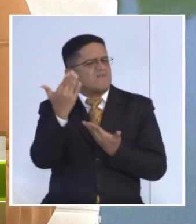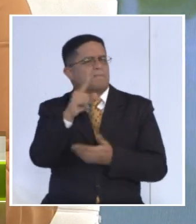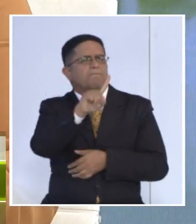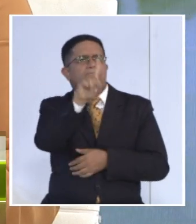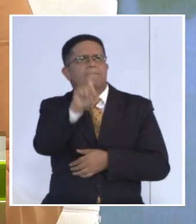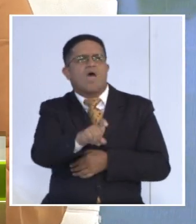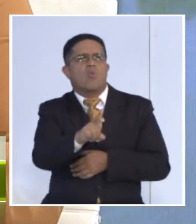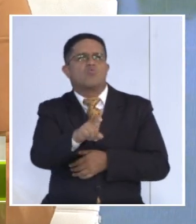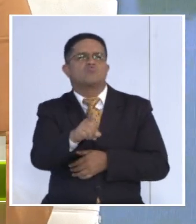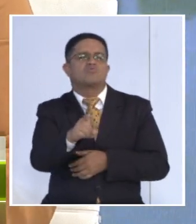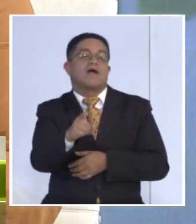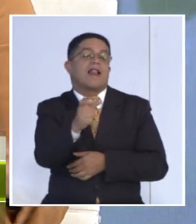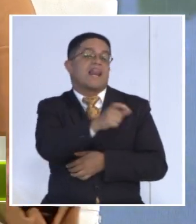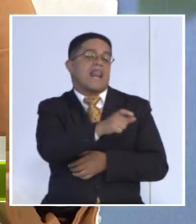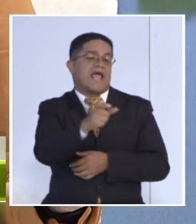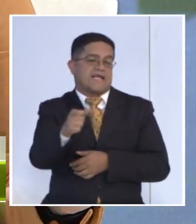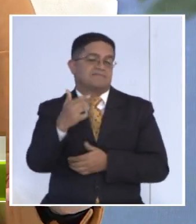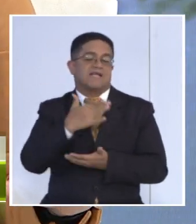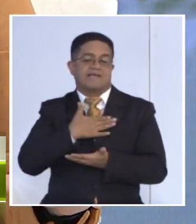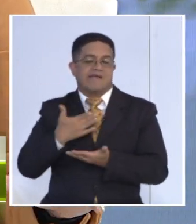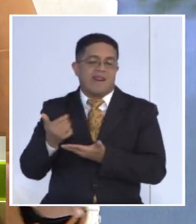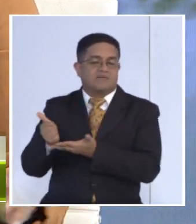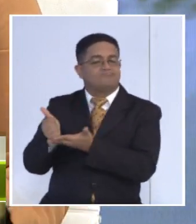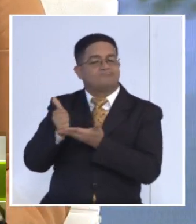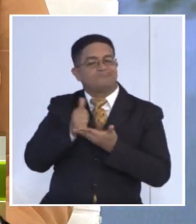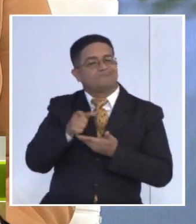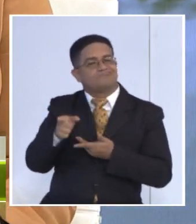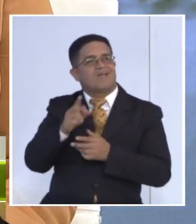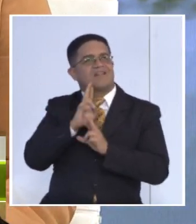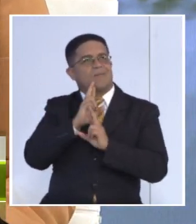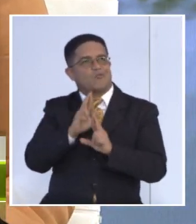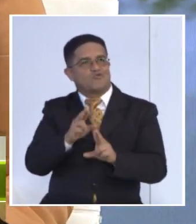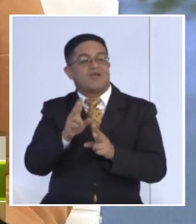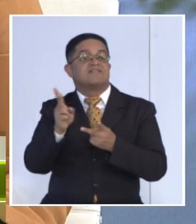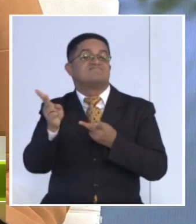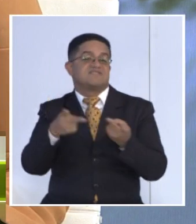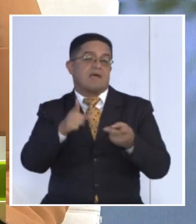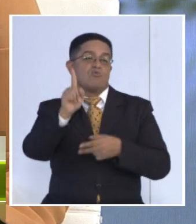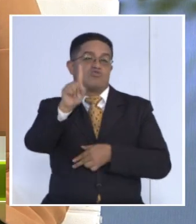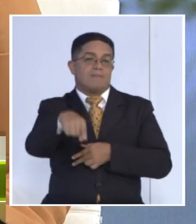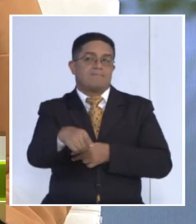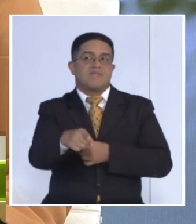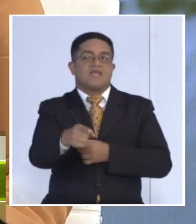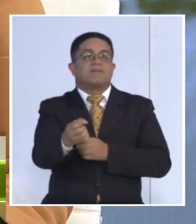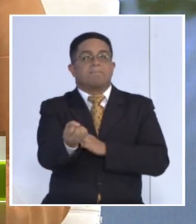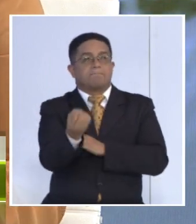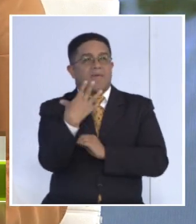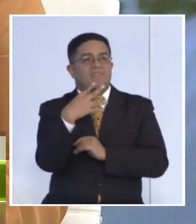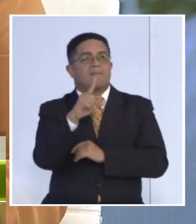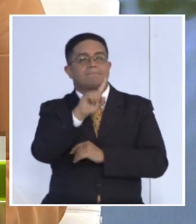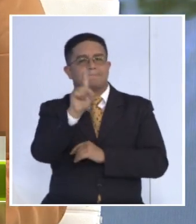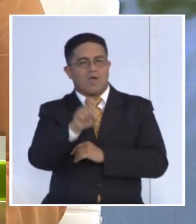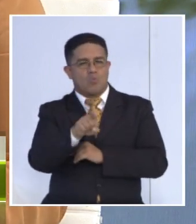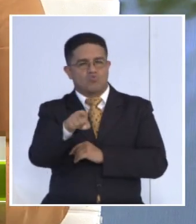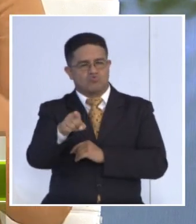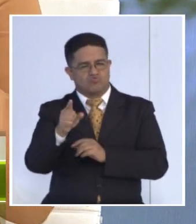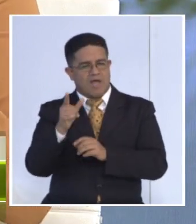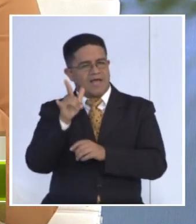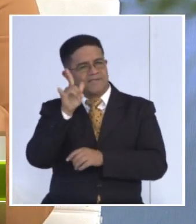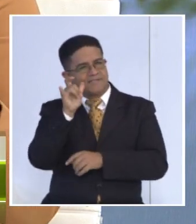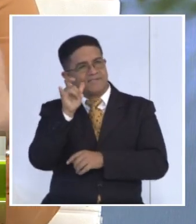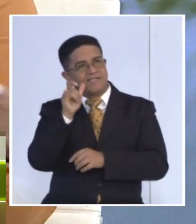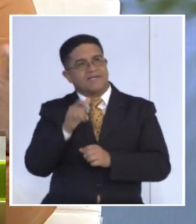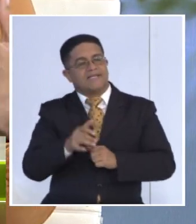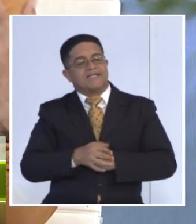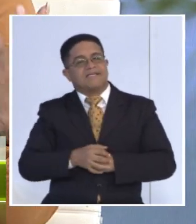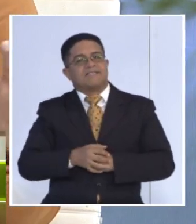preguntas que desean que la doctora nos ayude a responder, y además los invitamos por redes sociales a que participen tanto por @salud_gb y nuestro